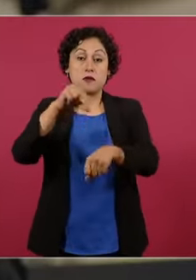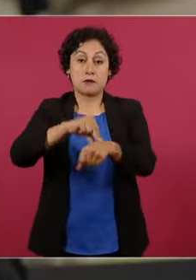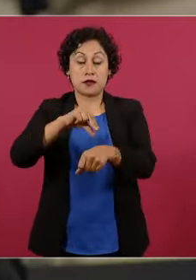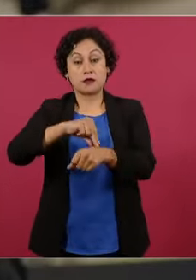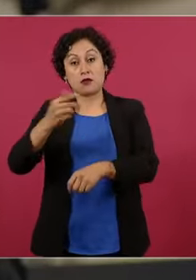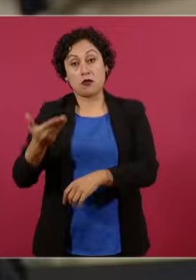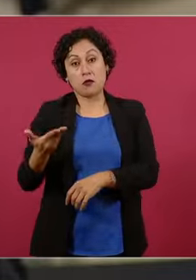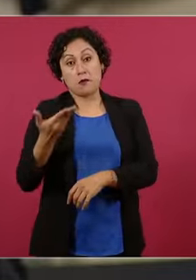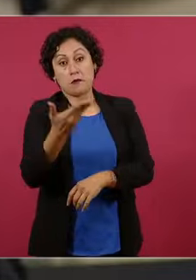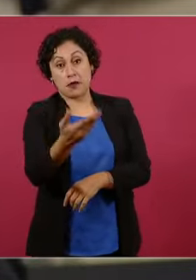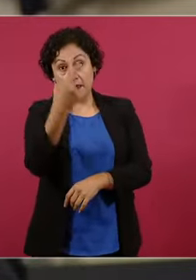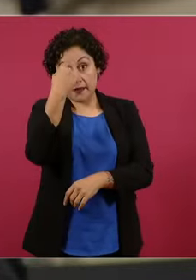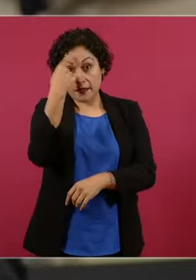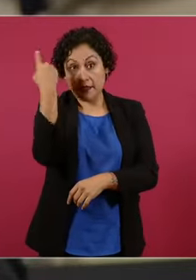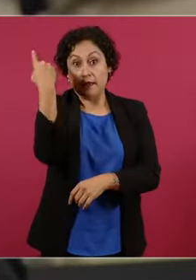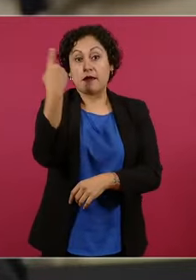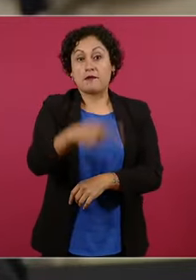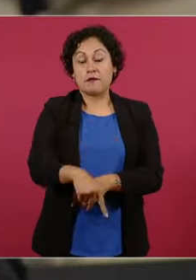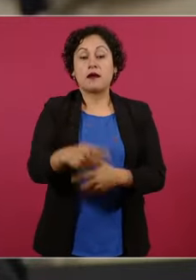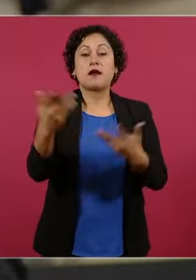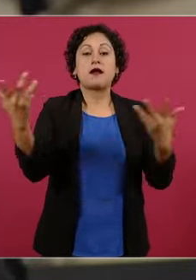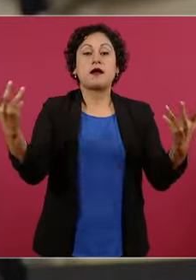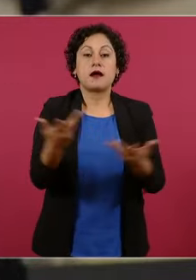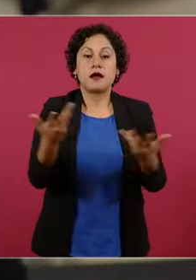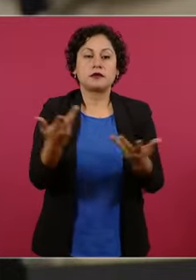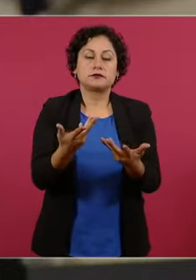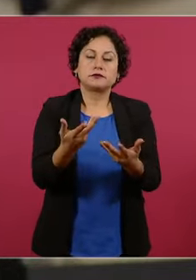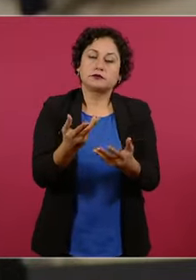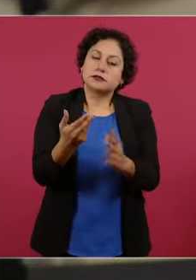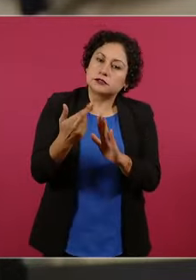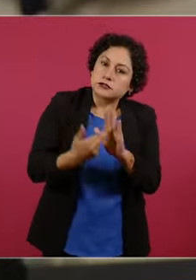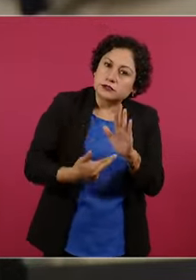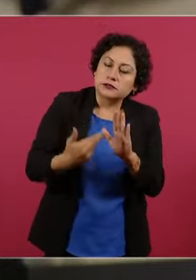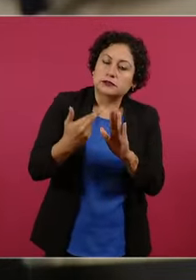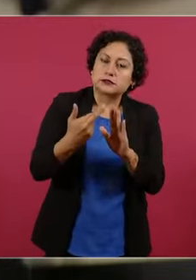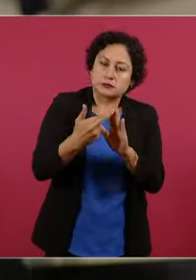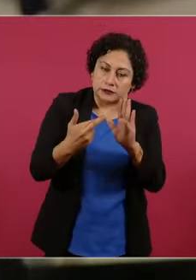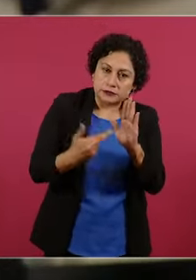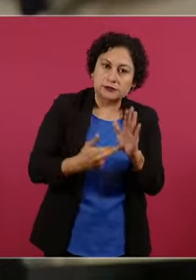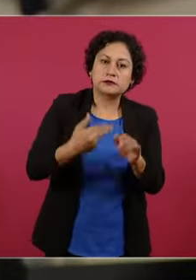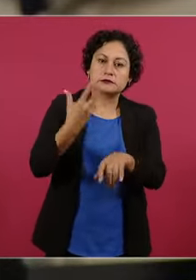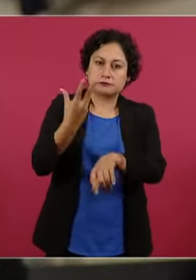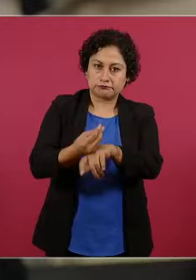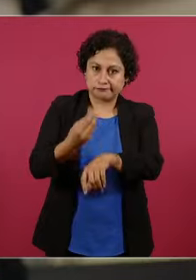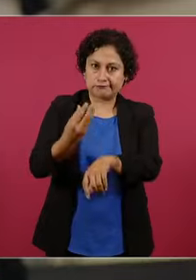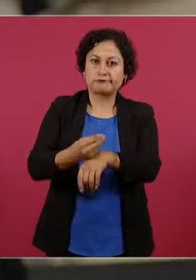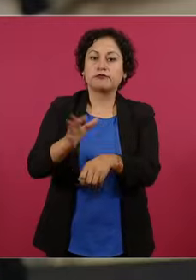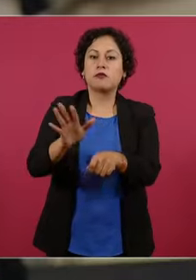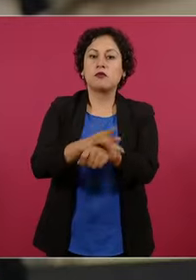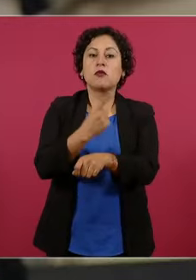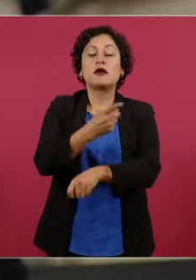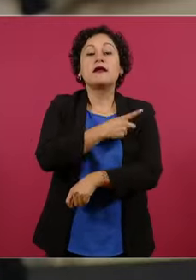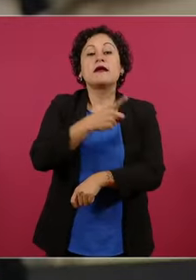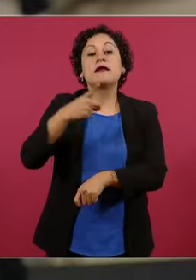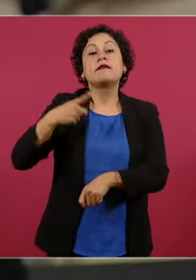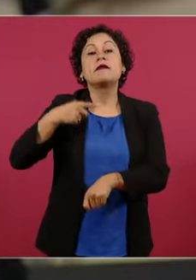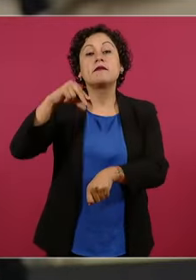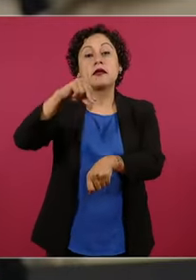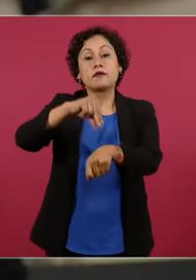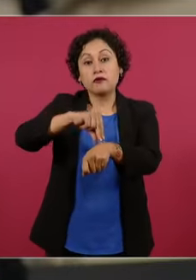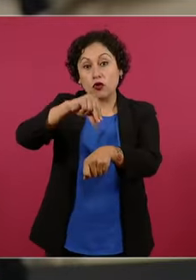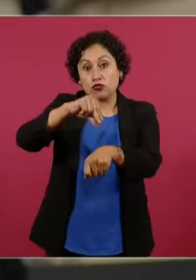orden en la determinación de los médicos que tengan una formación pues completa, que cubran con todos los requisitos, que